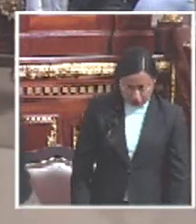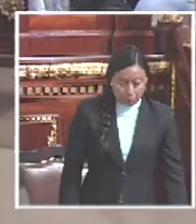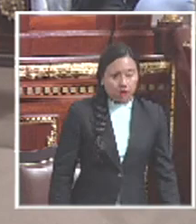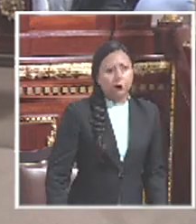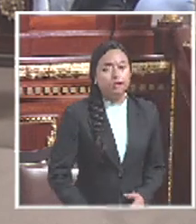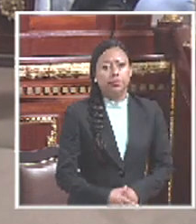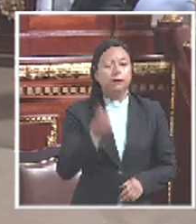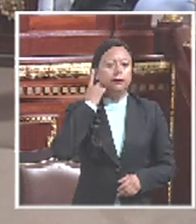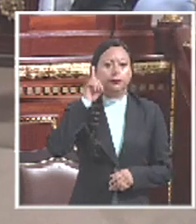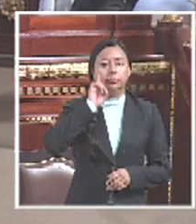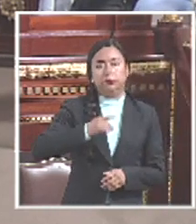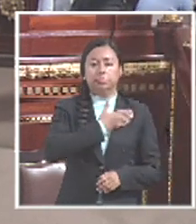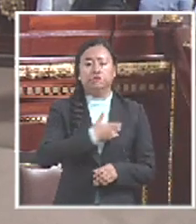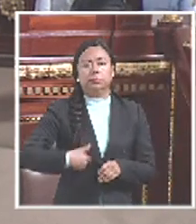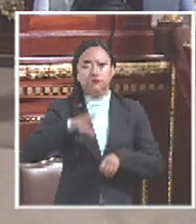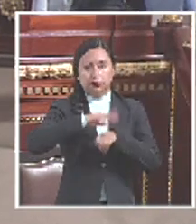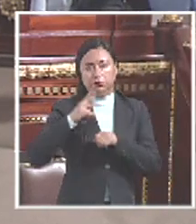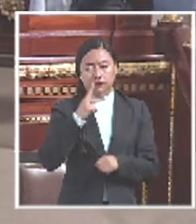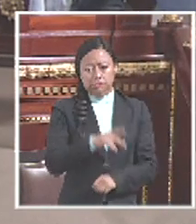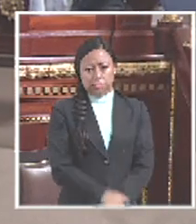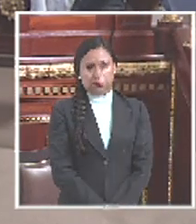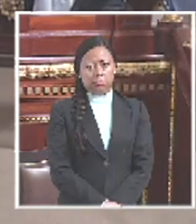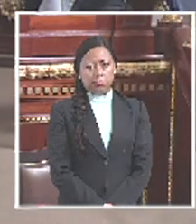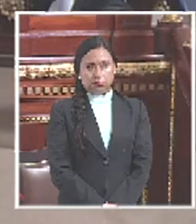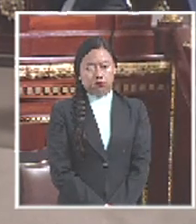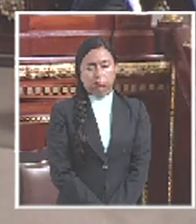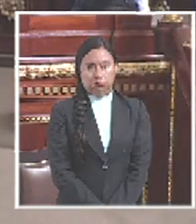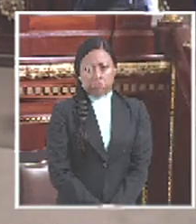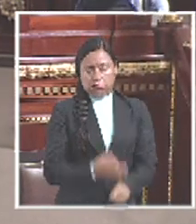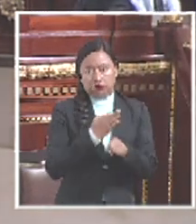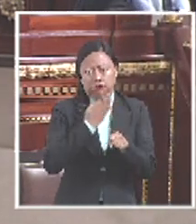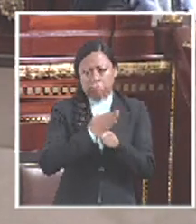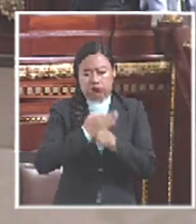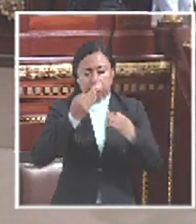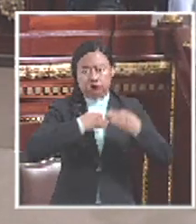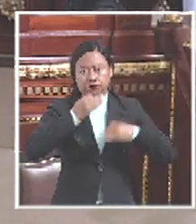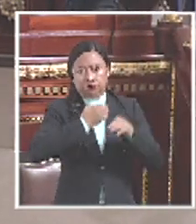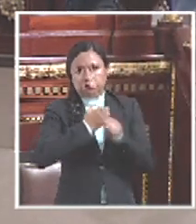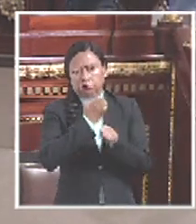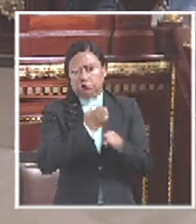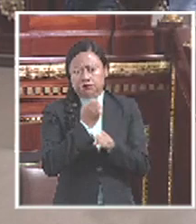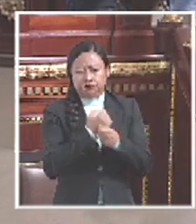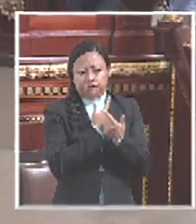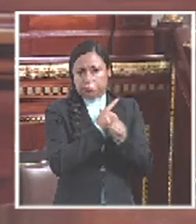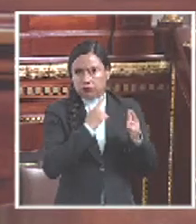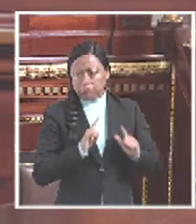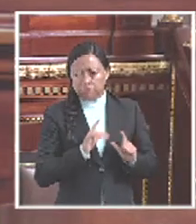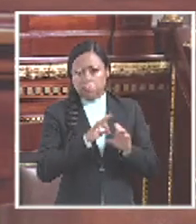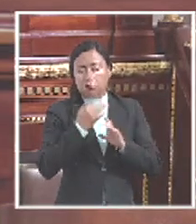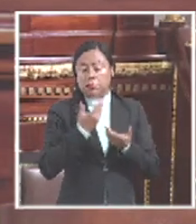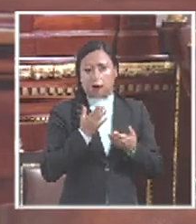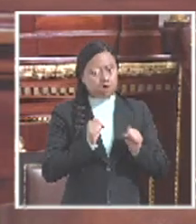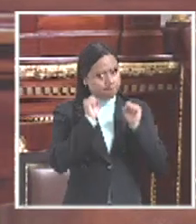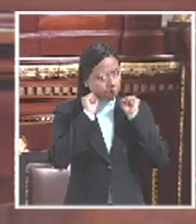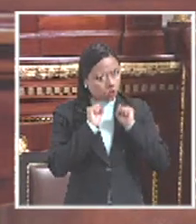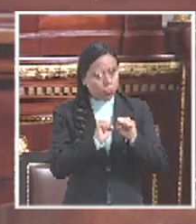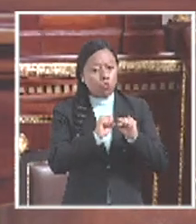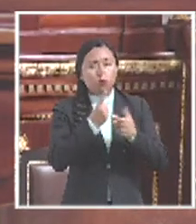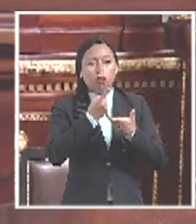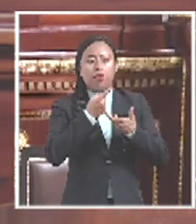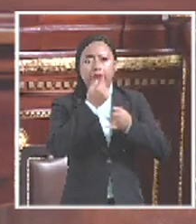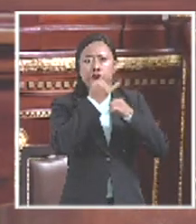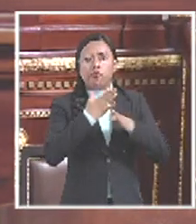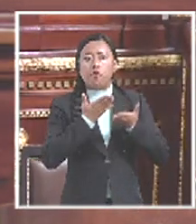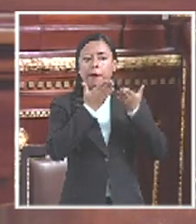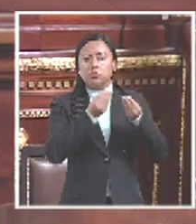venia, diputada presidenta. Es obligación de los estados democráticos garantizar el acceso a la información pública, porque